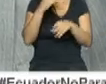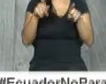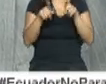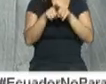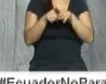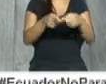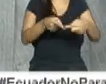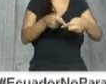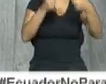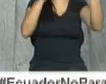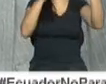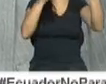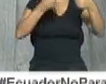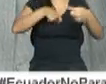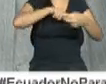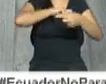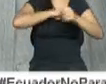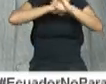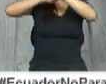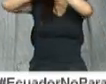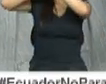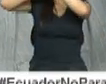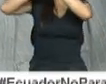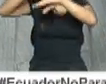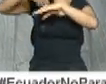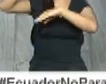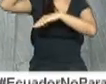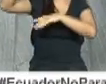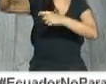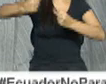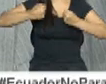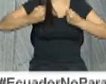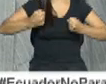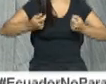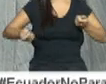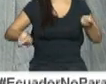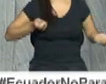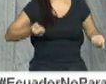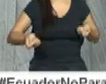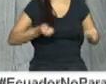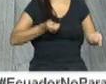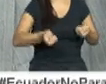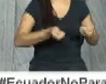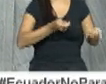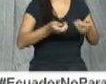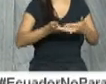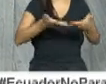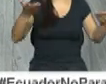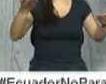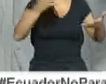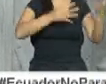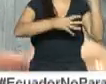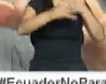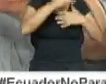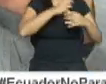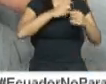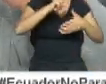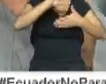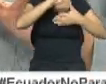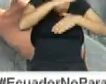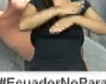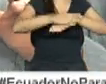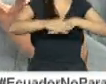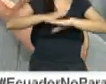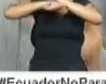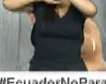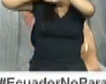una guerra contra el Imperio Español, que era un imperio muy poderoso, el más poderoso una de las más poderosas que ha existido en la historia. Entonces, es a partir